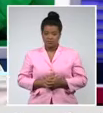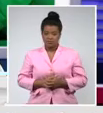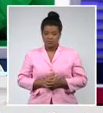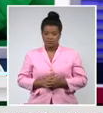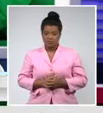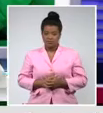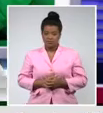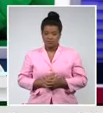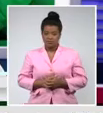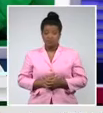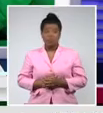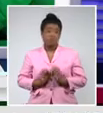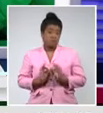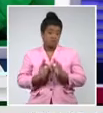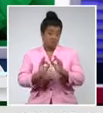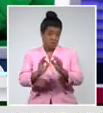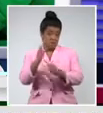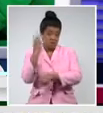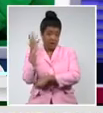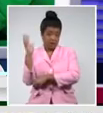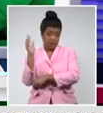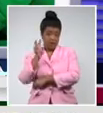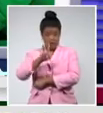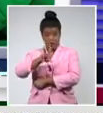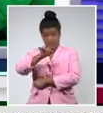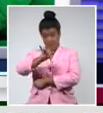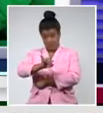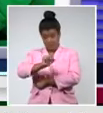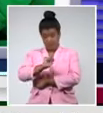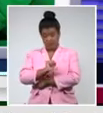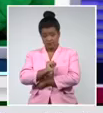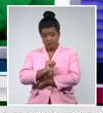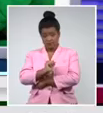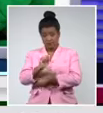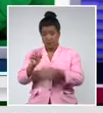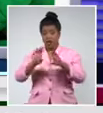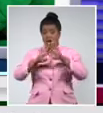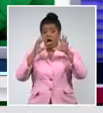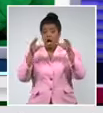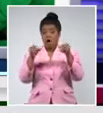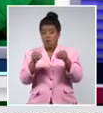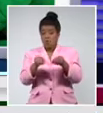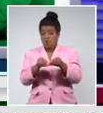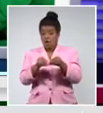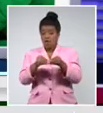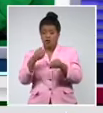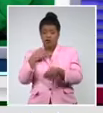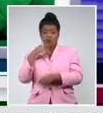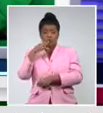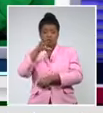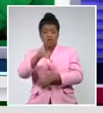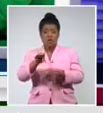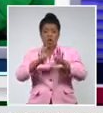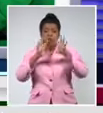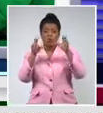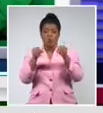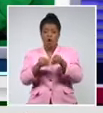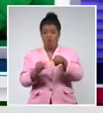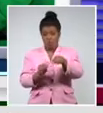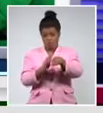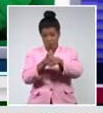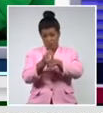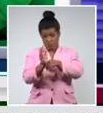26, como yo dije, vinculados a viajeros internacionales, y en el acumulado, yo dije ahorita el acumulado de la pandemia, en el